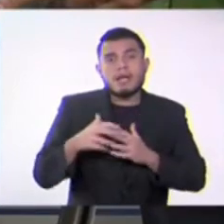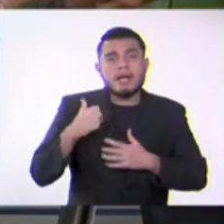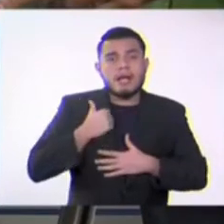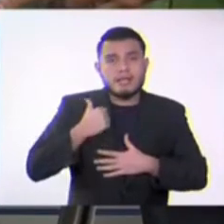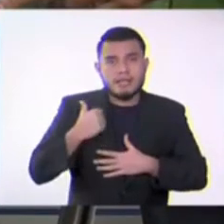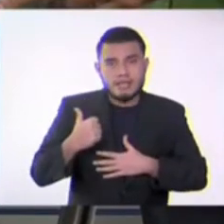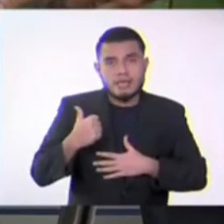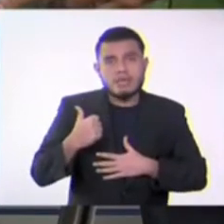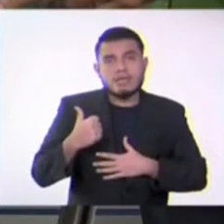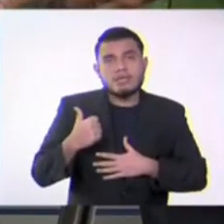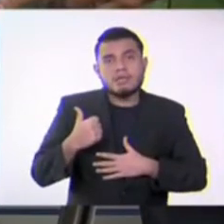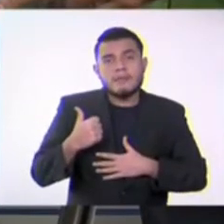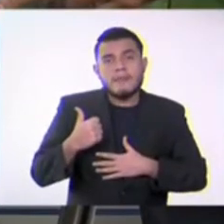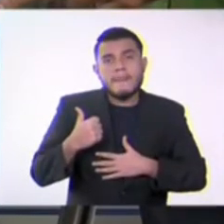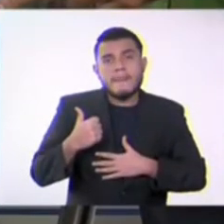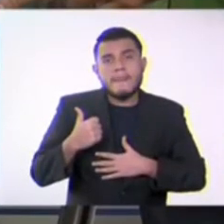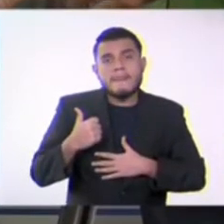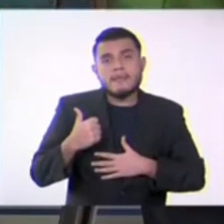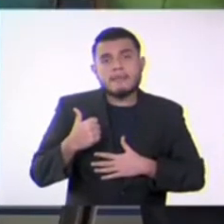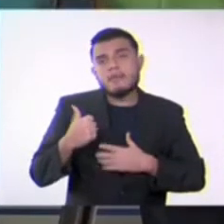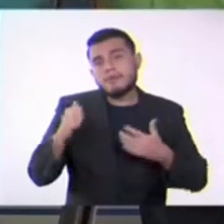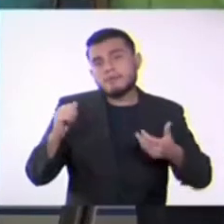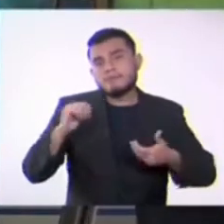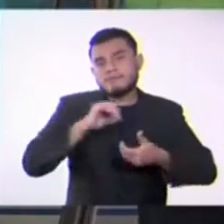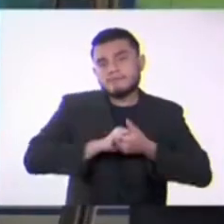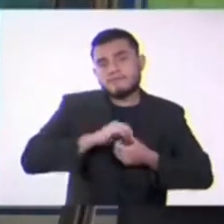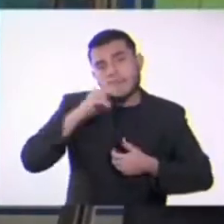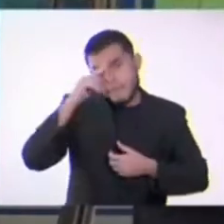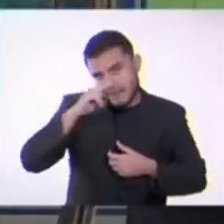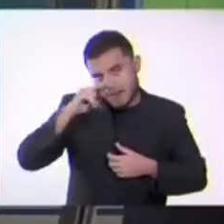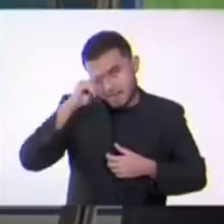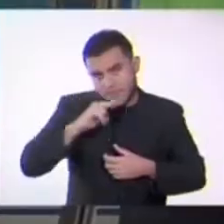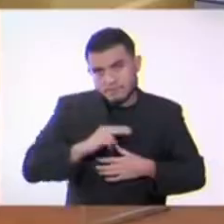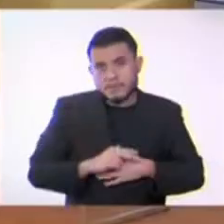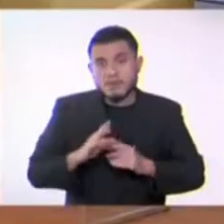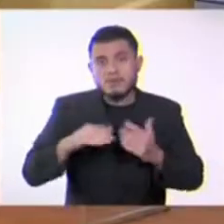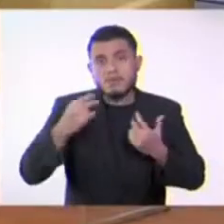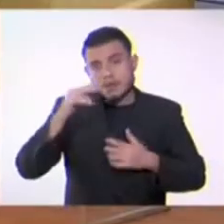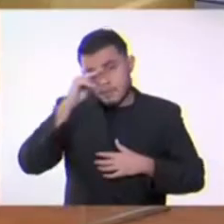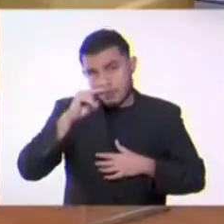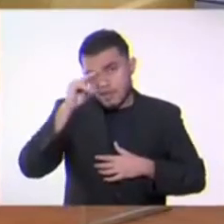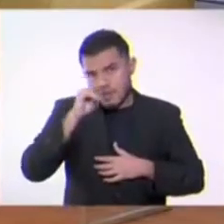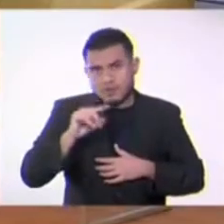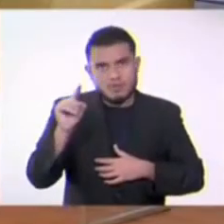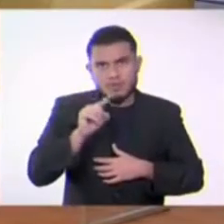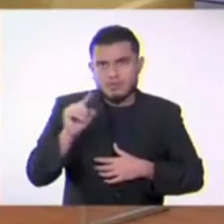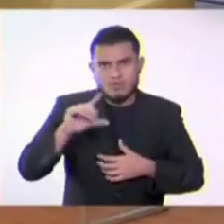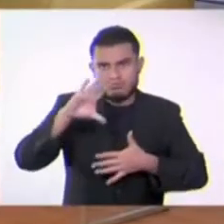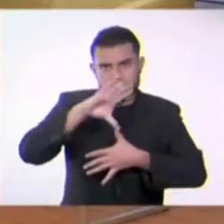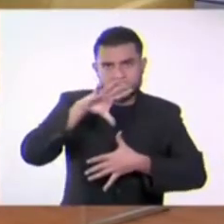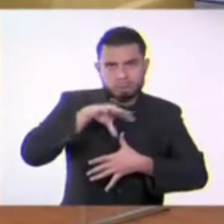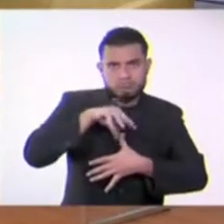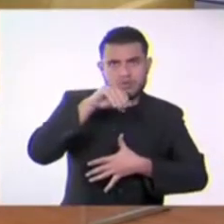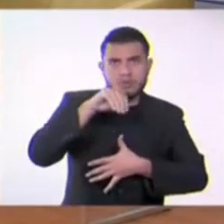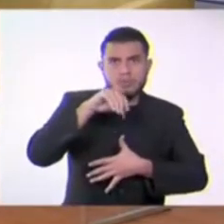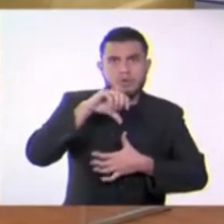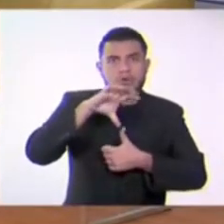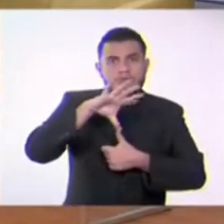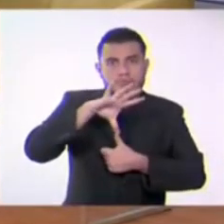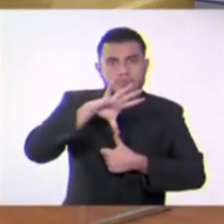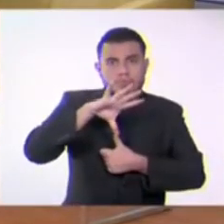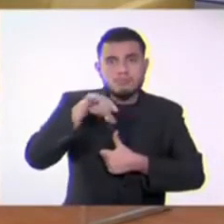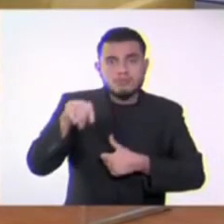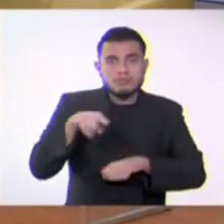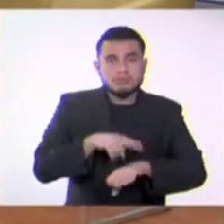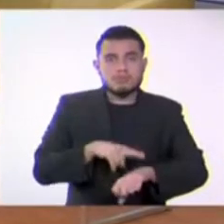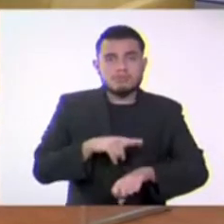y posteriormente fue anexado México. Y es interesante, Candy, porque México no se consideraba parte de Norteamérica hasta ese